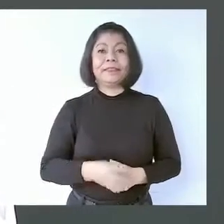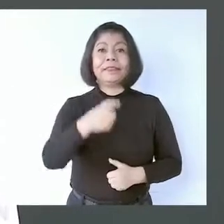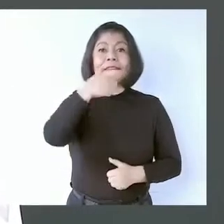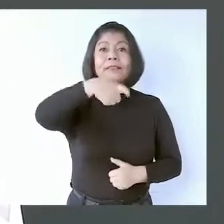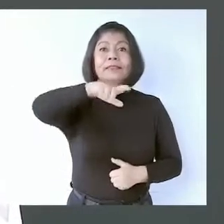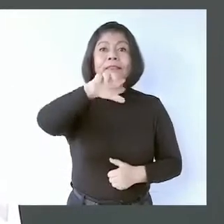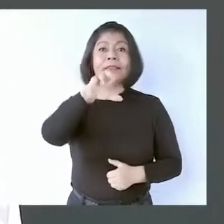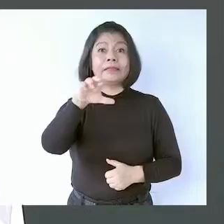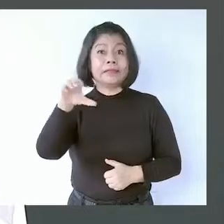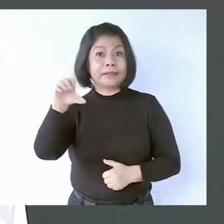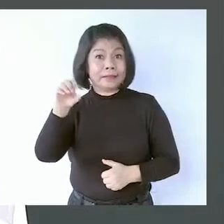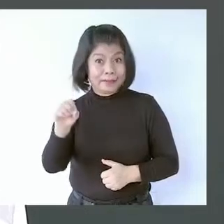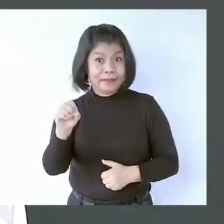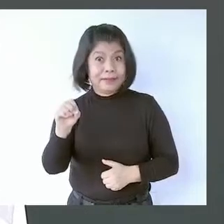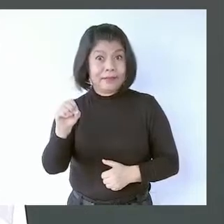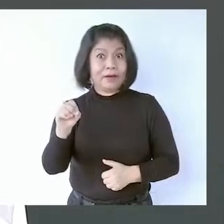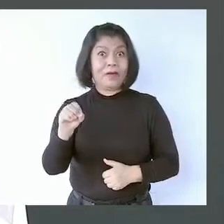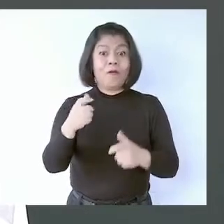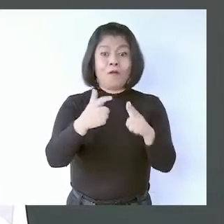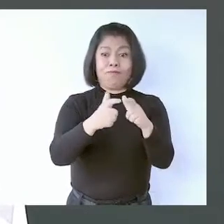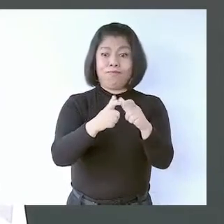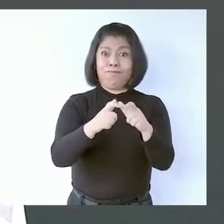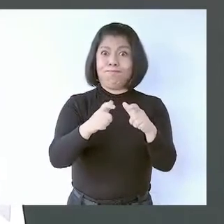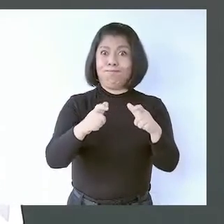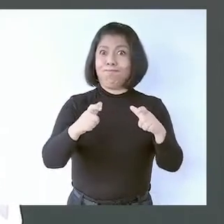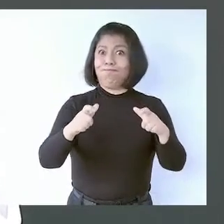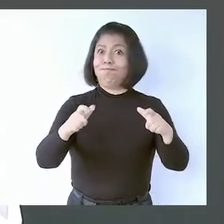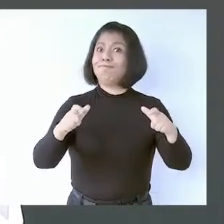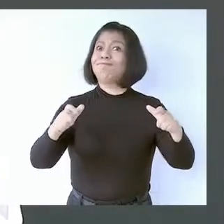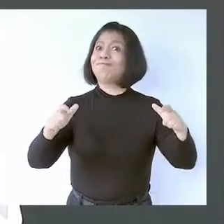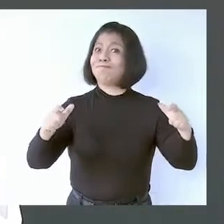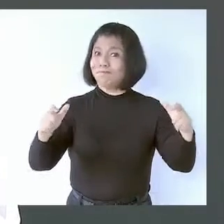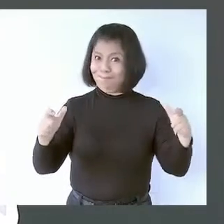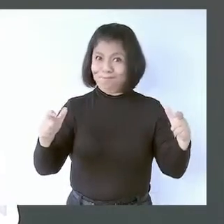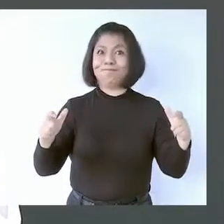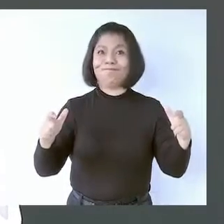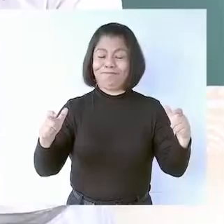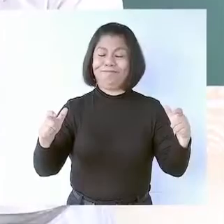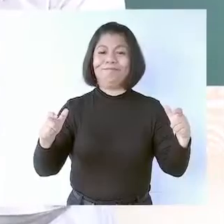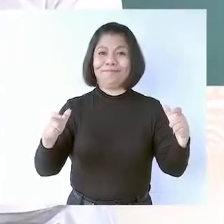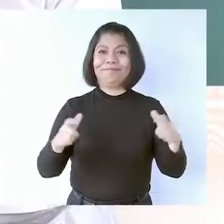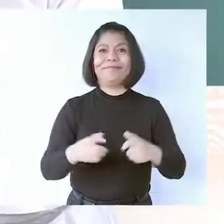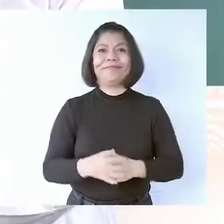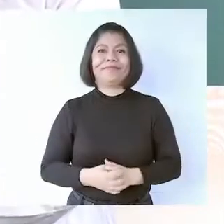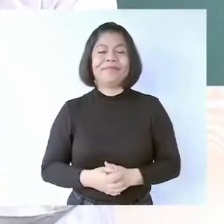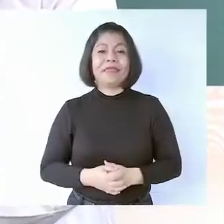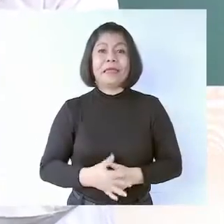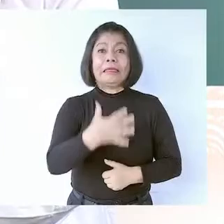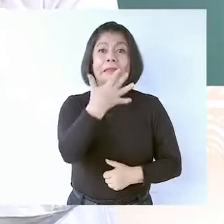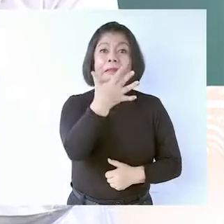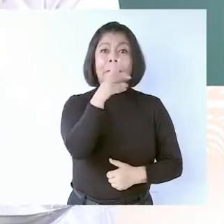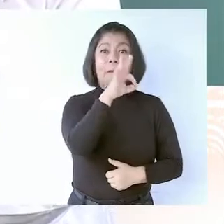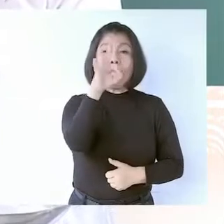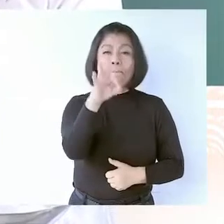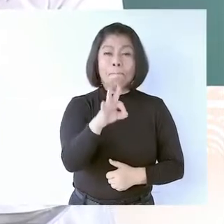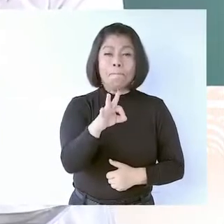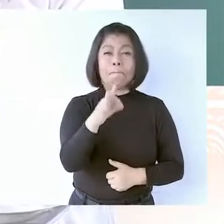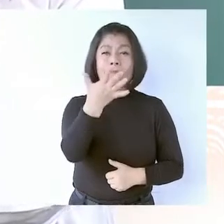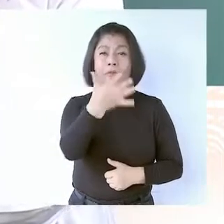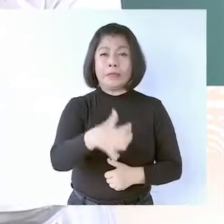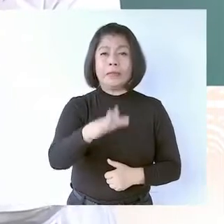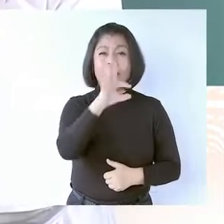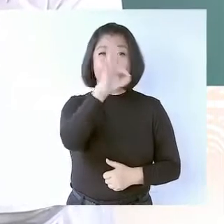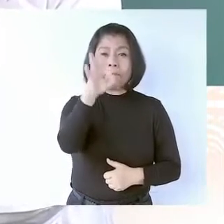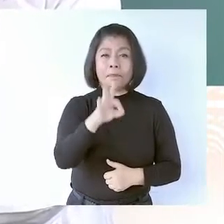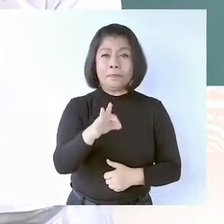a tasas de el 5, del 10 hasta del 15% anual,